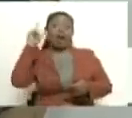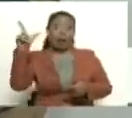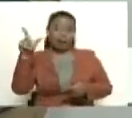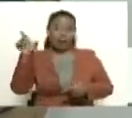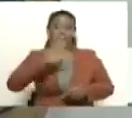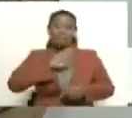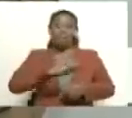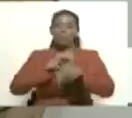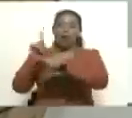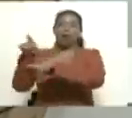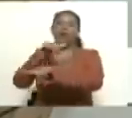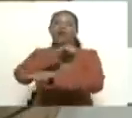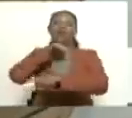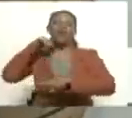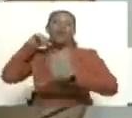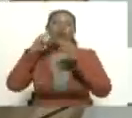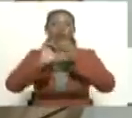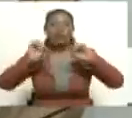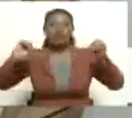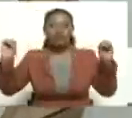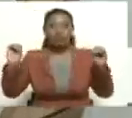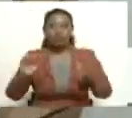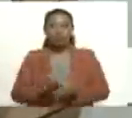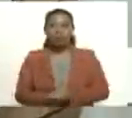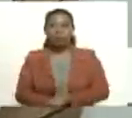de Henry Ramos Alup.